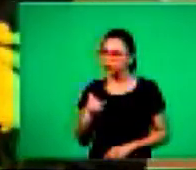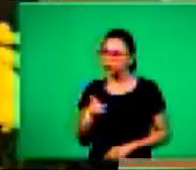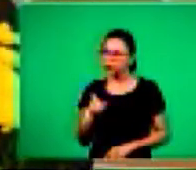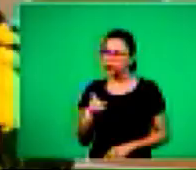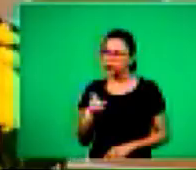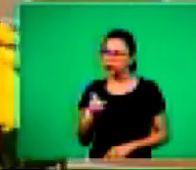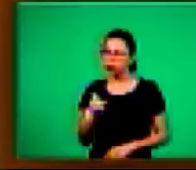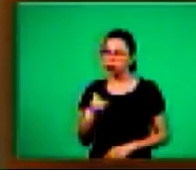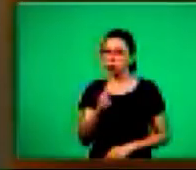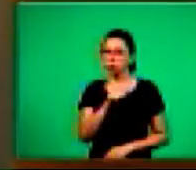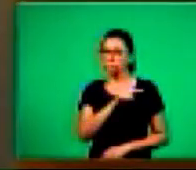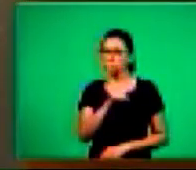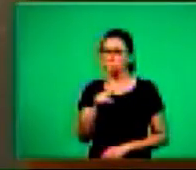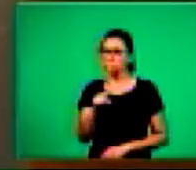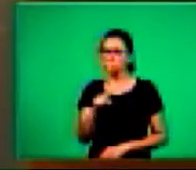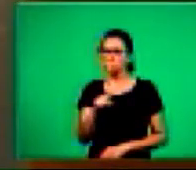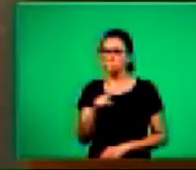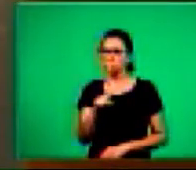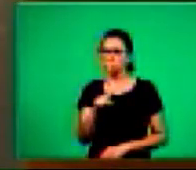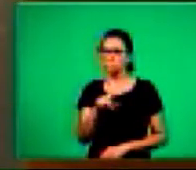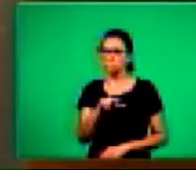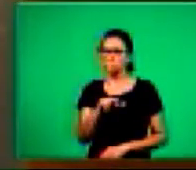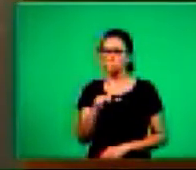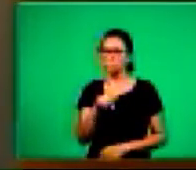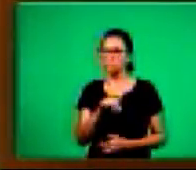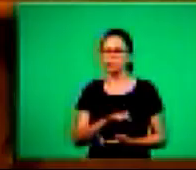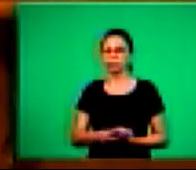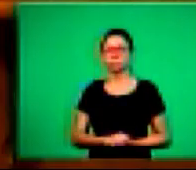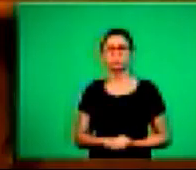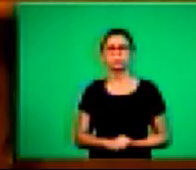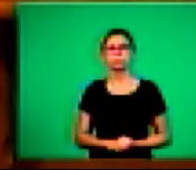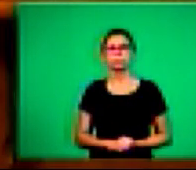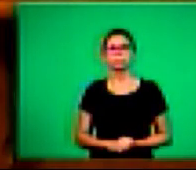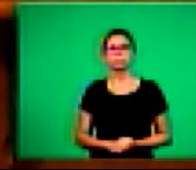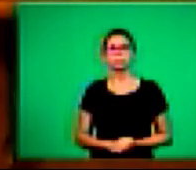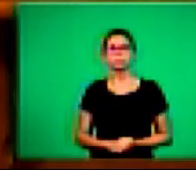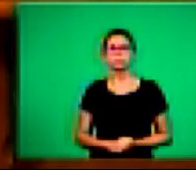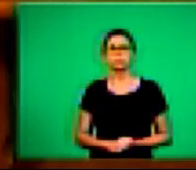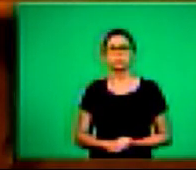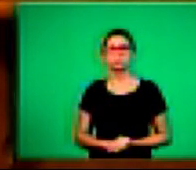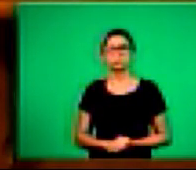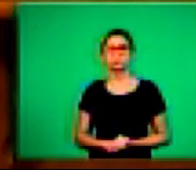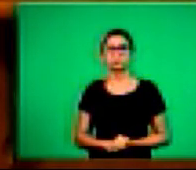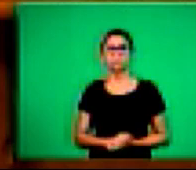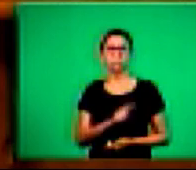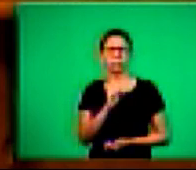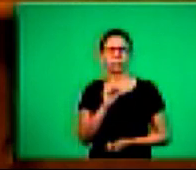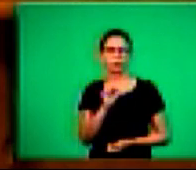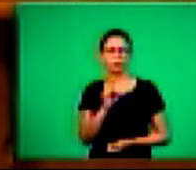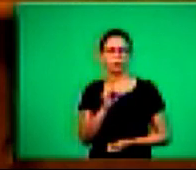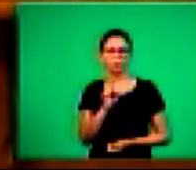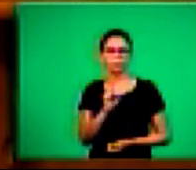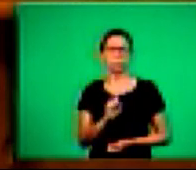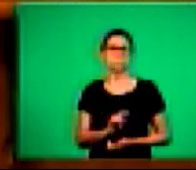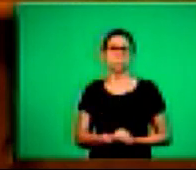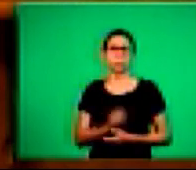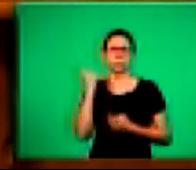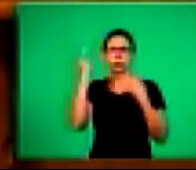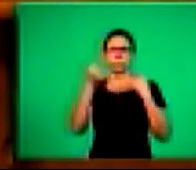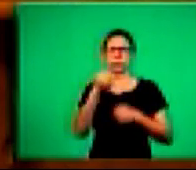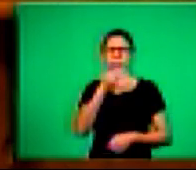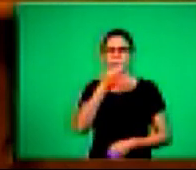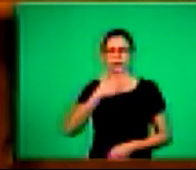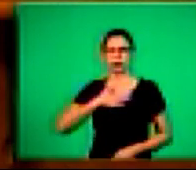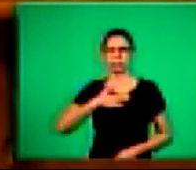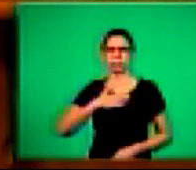hermano mi hermana quien estuviese a mi amigo visitante quien estuviese allí no tienes que estar preocupado con lo que yo estoy pensando no